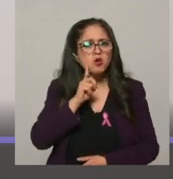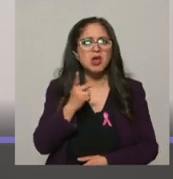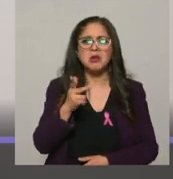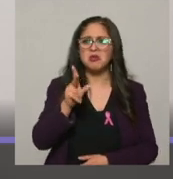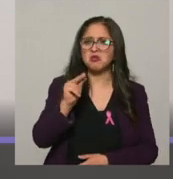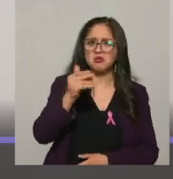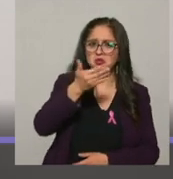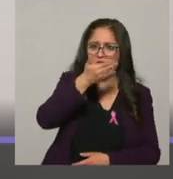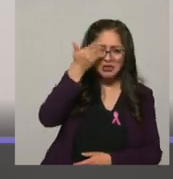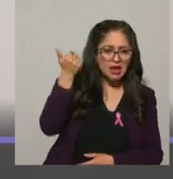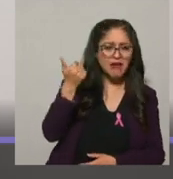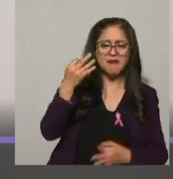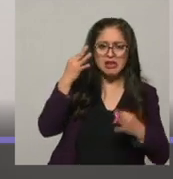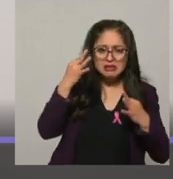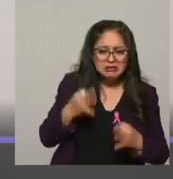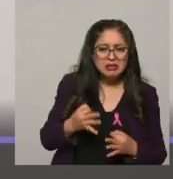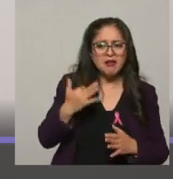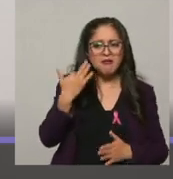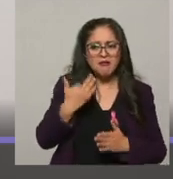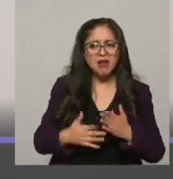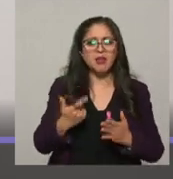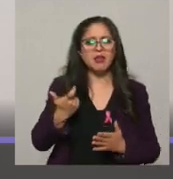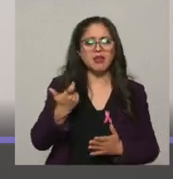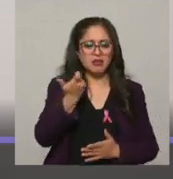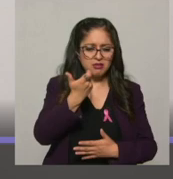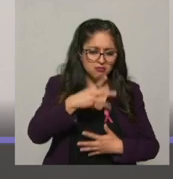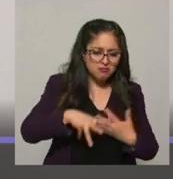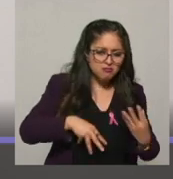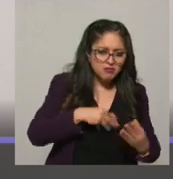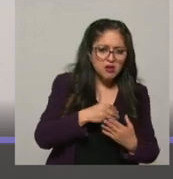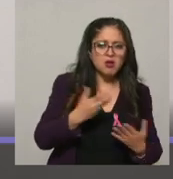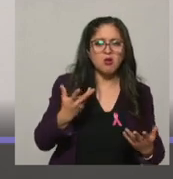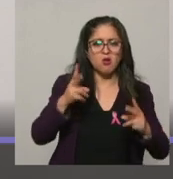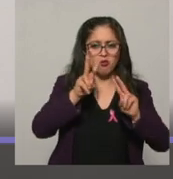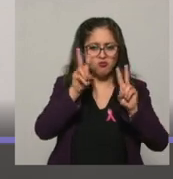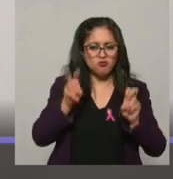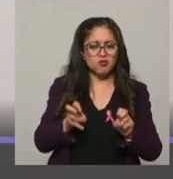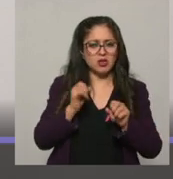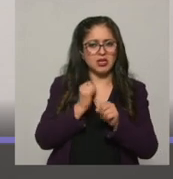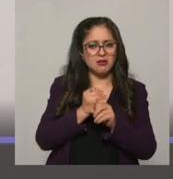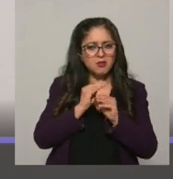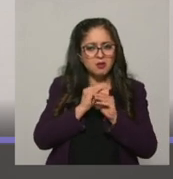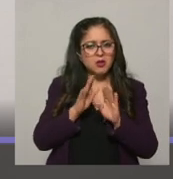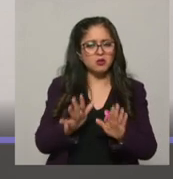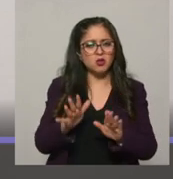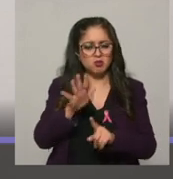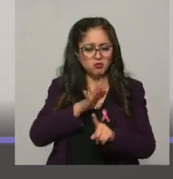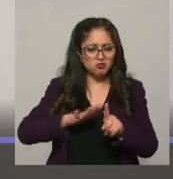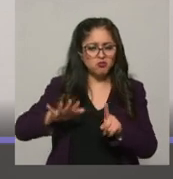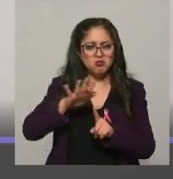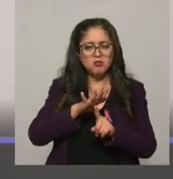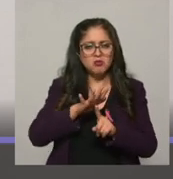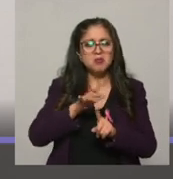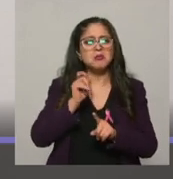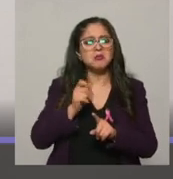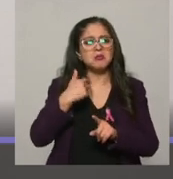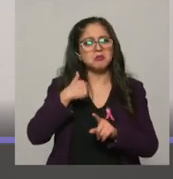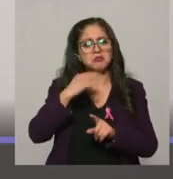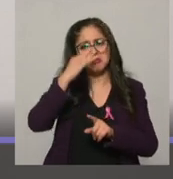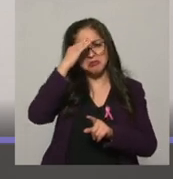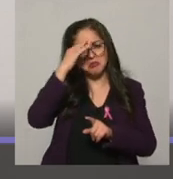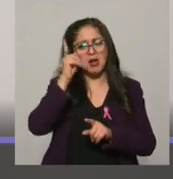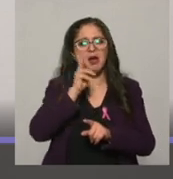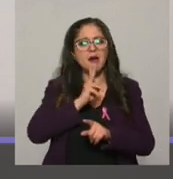tener esta capacidad tanto económica y toda esta segregación social, pues deciden